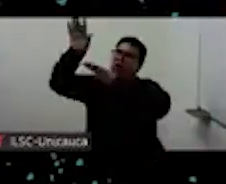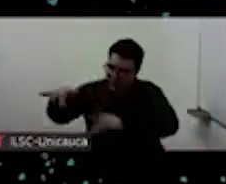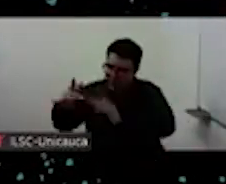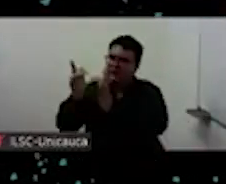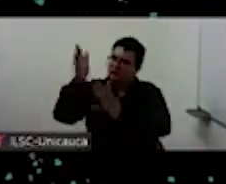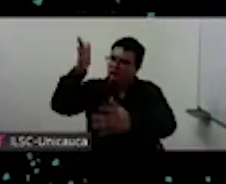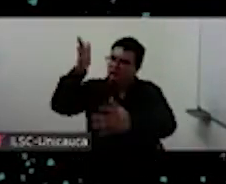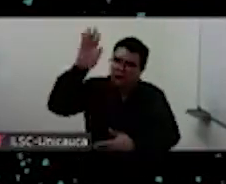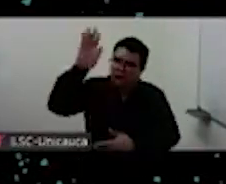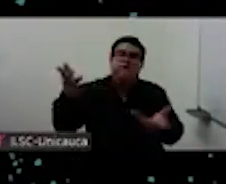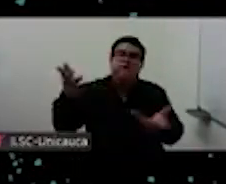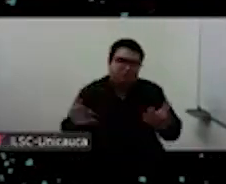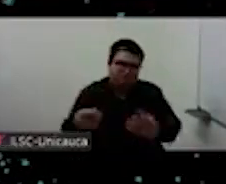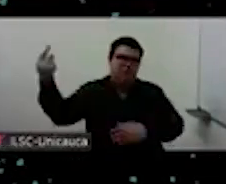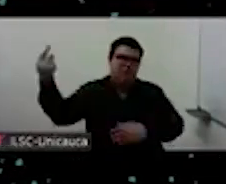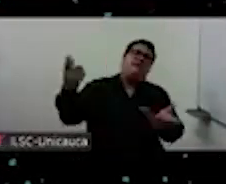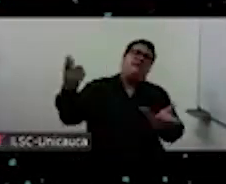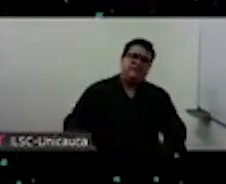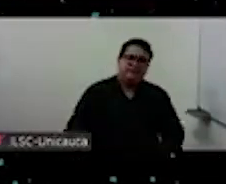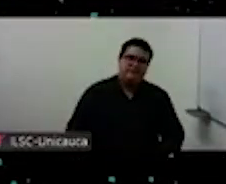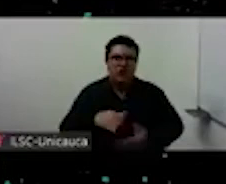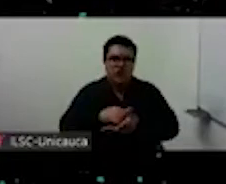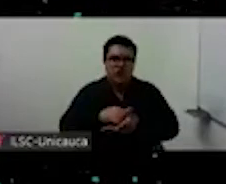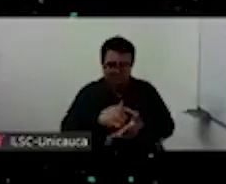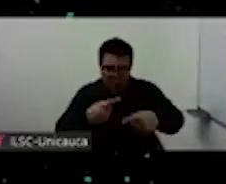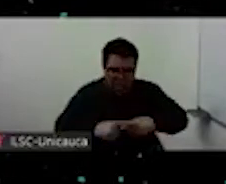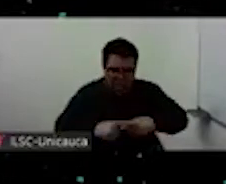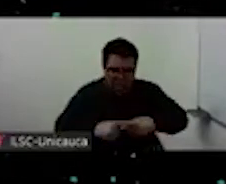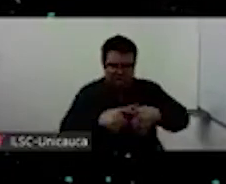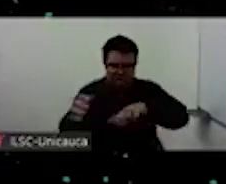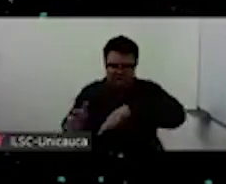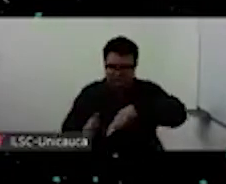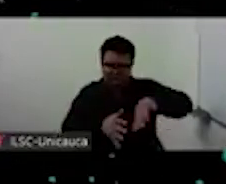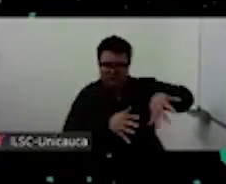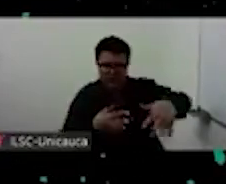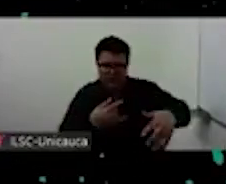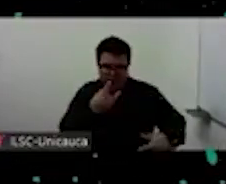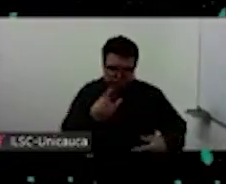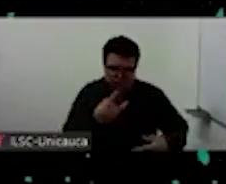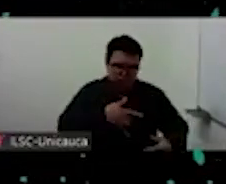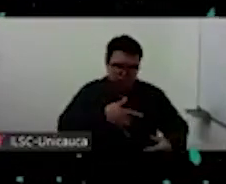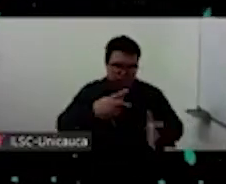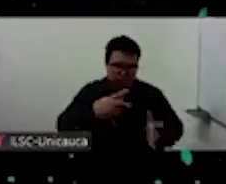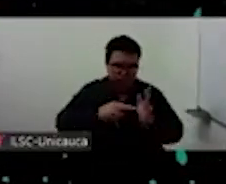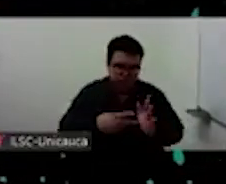artesanía, despojándolo de todo valor, sentido y significado.